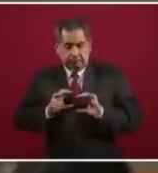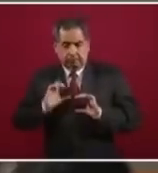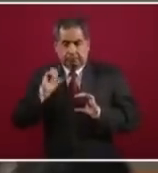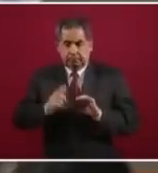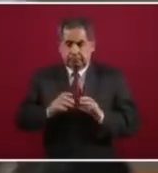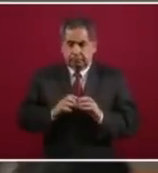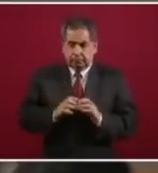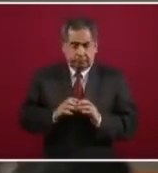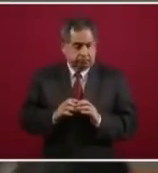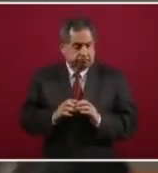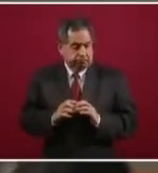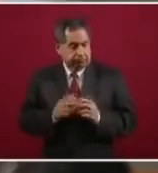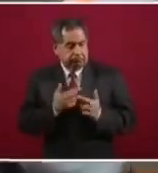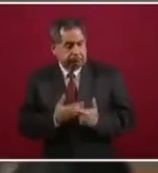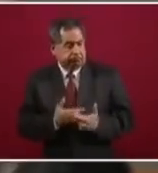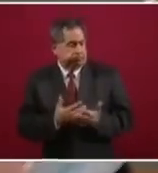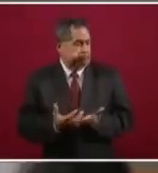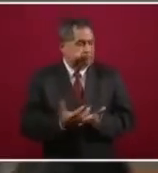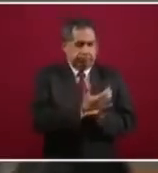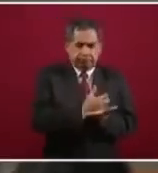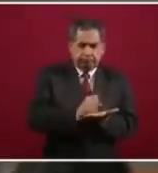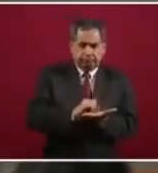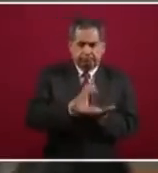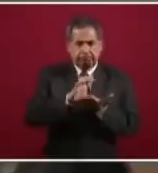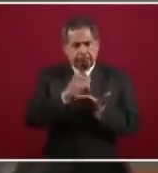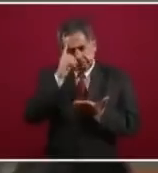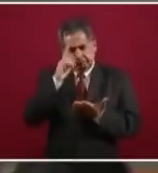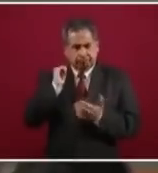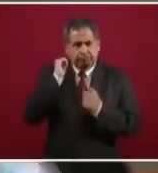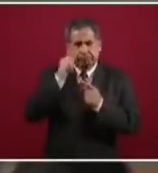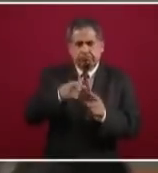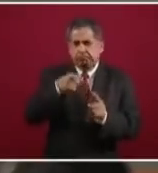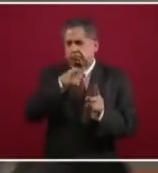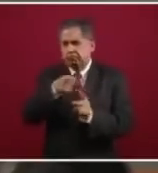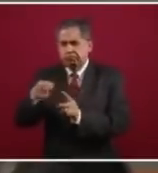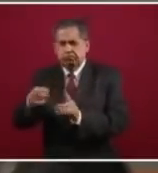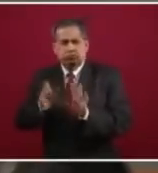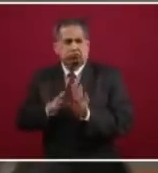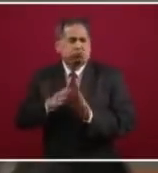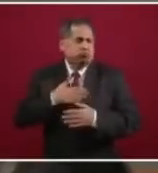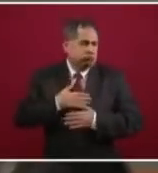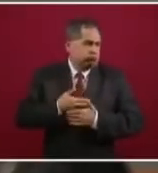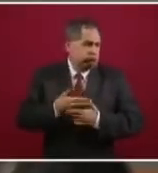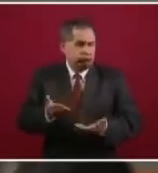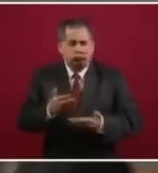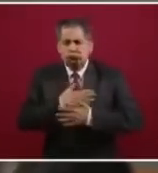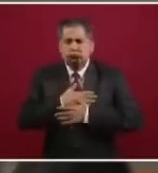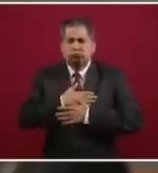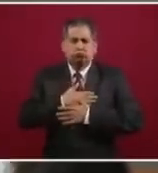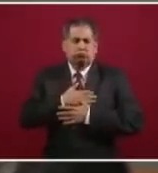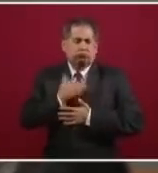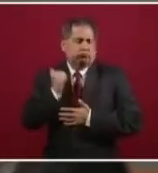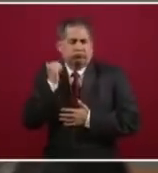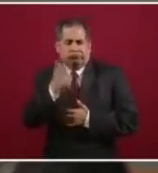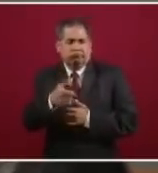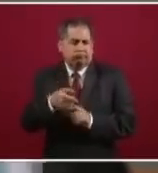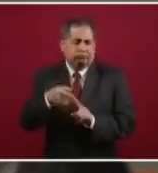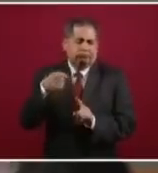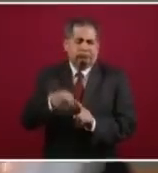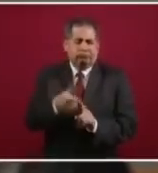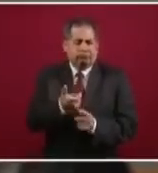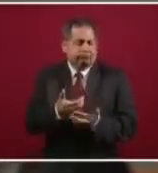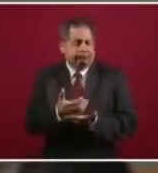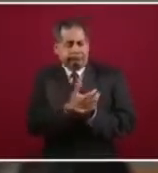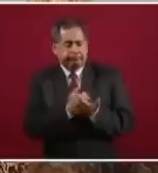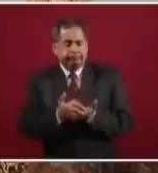¿va a dedicar estas ganancias de lo que venga de este libro a algún uso especial? ¿Lo va a donar? ¿Lo va a ahorrar? ¿Tiene algún uso